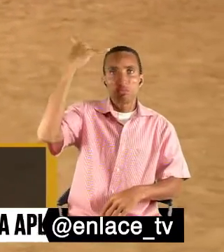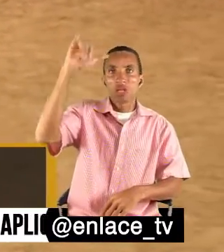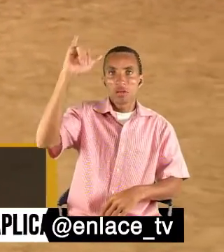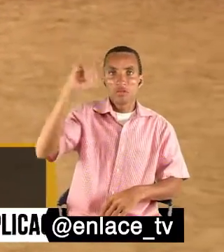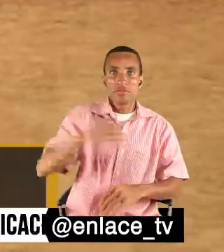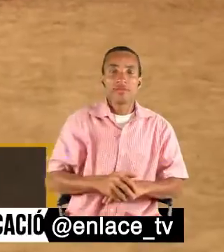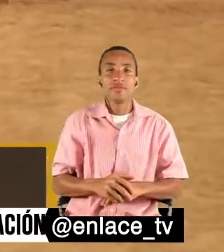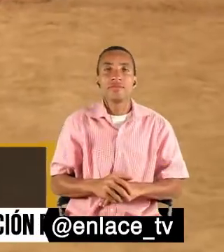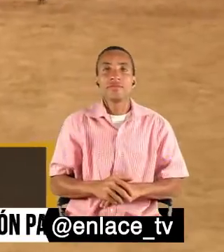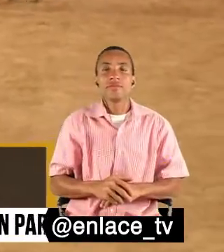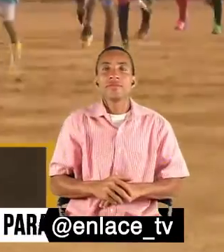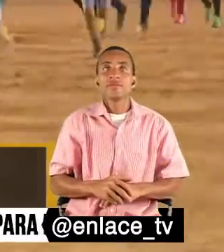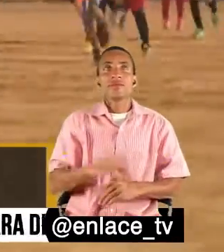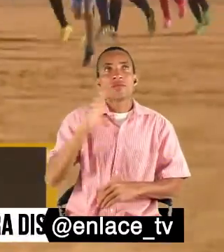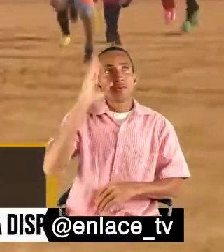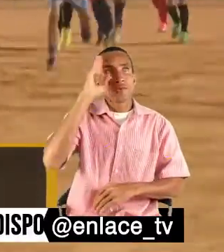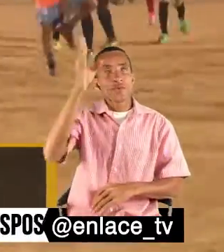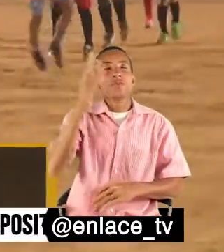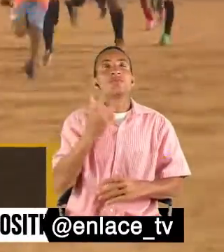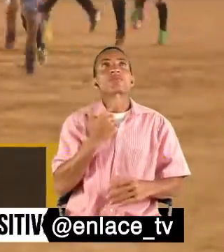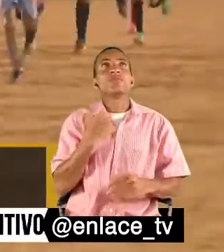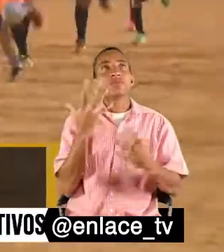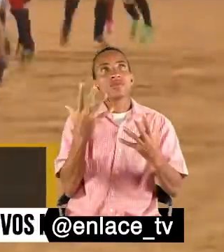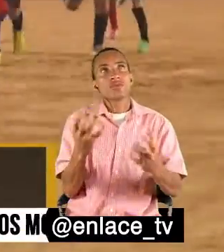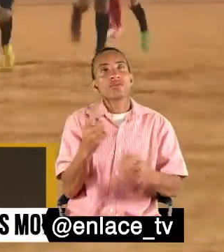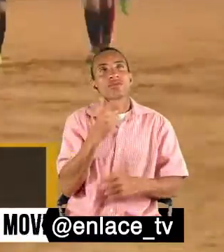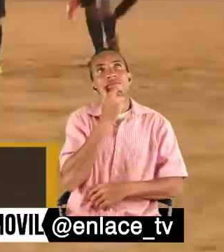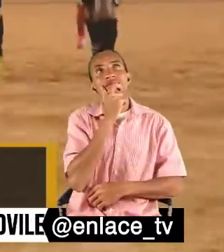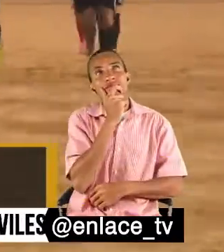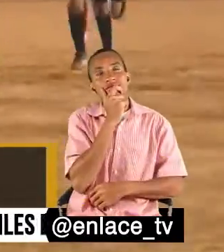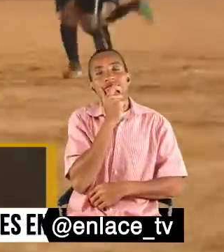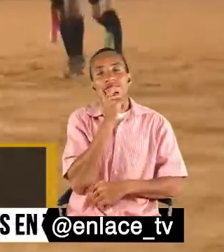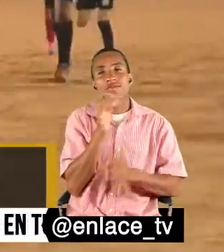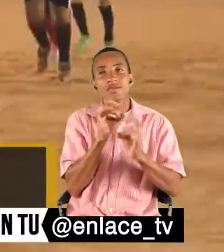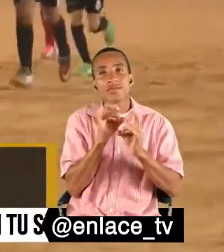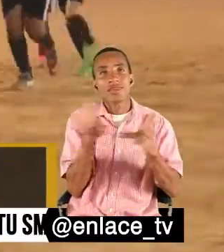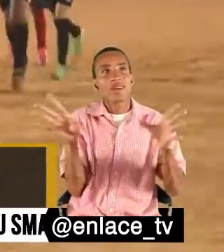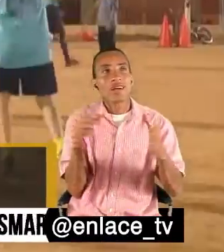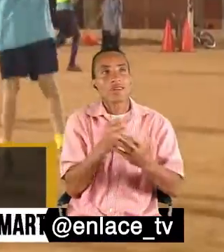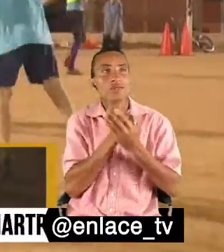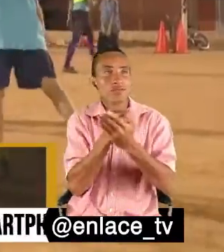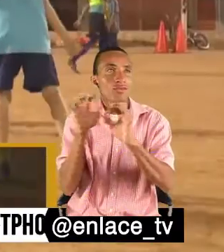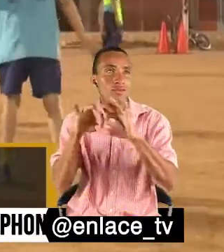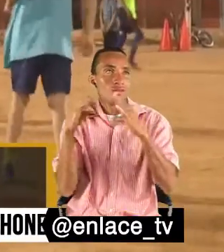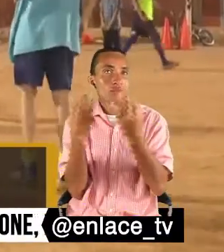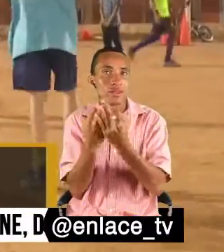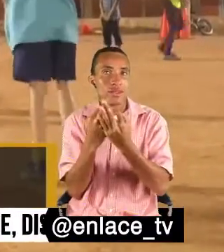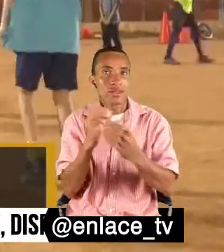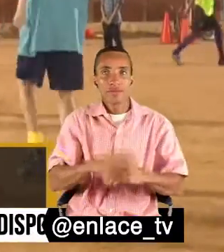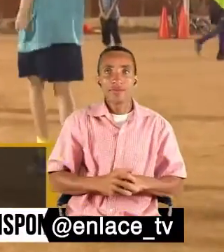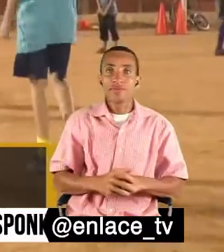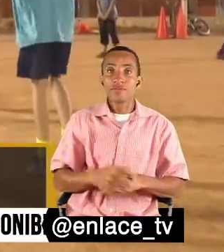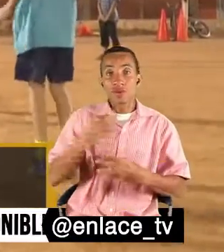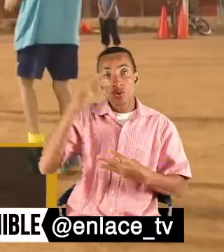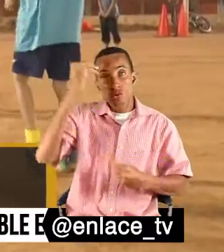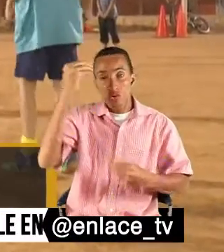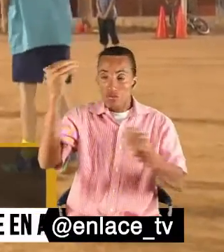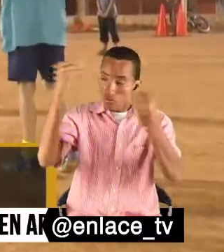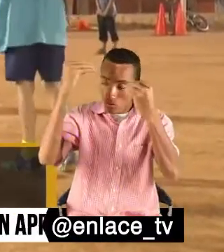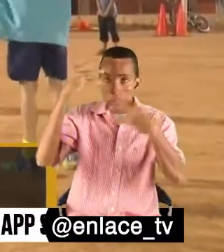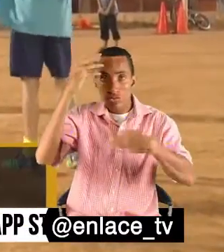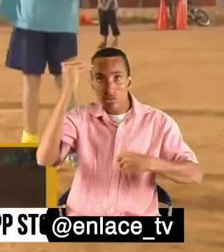Me gustaría ser un milagro para mi familia que Dios me ha mandado. Formación en valores, disciplina y